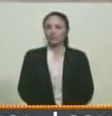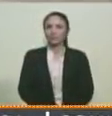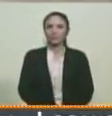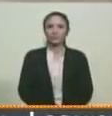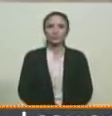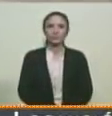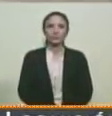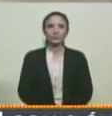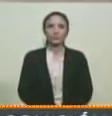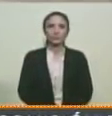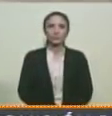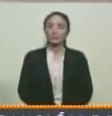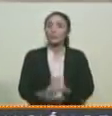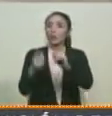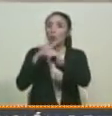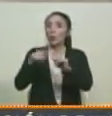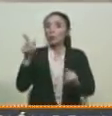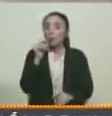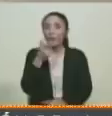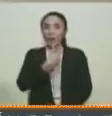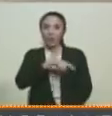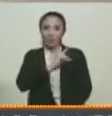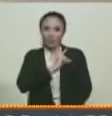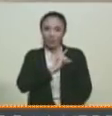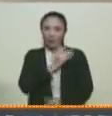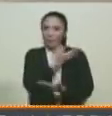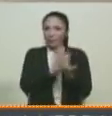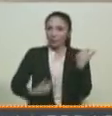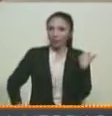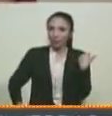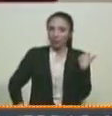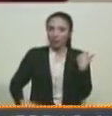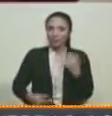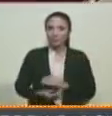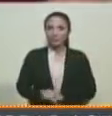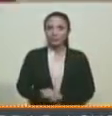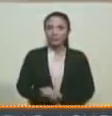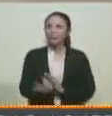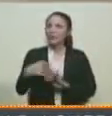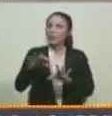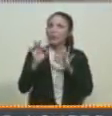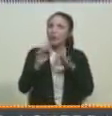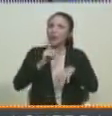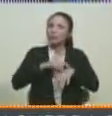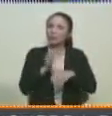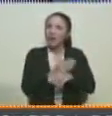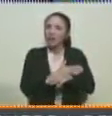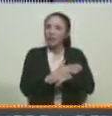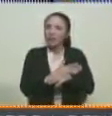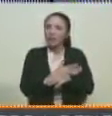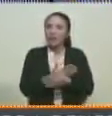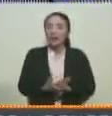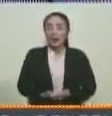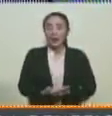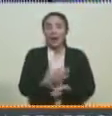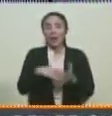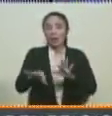A mi amigo Mariano Rajoy, cuando lo eligieron hace poco, lo eligieron con